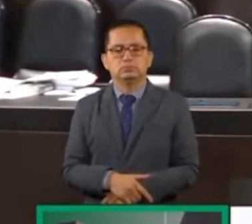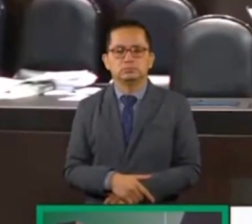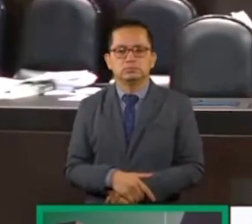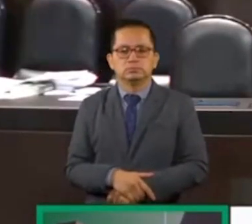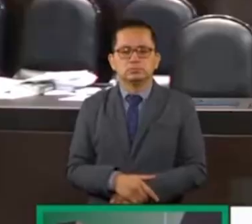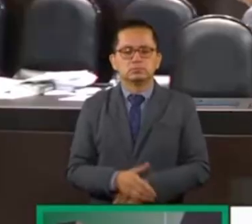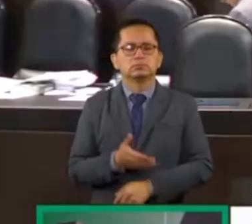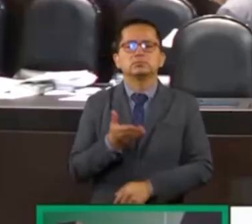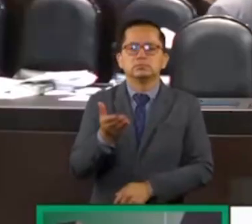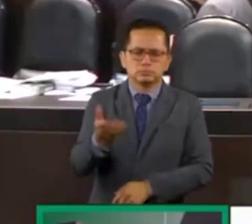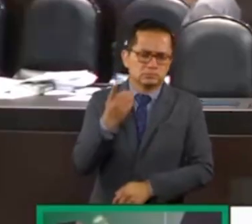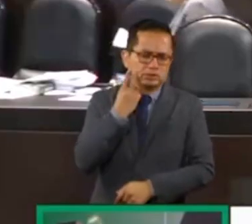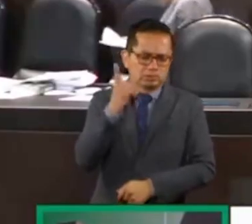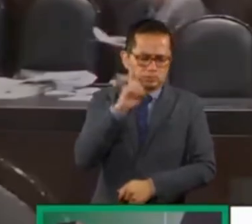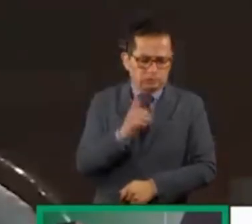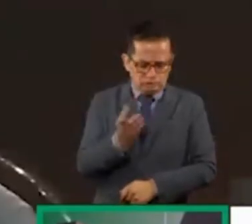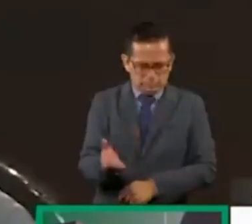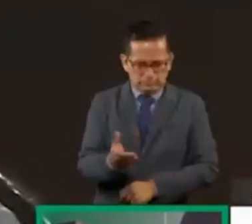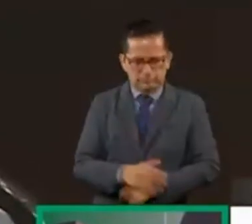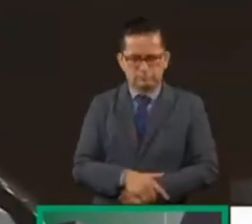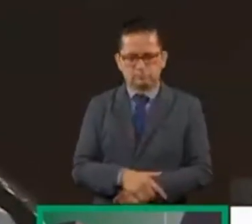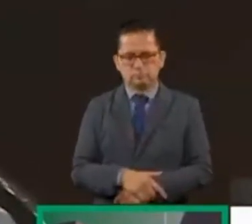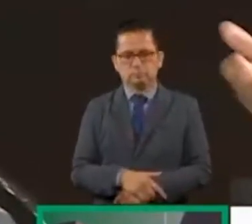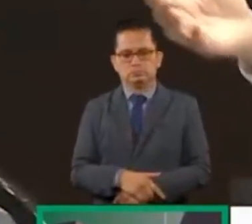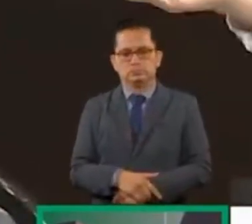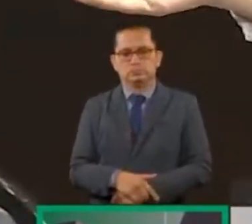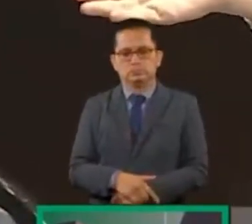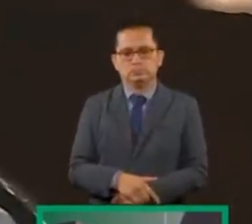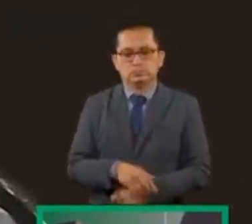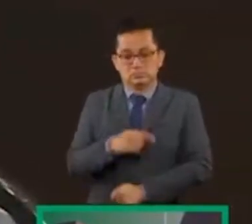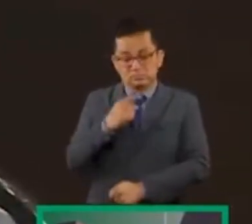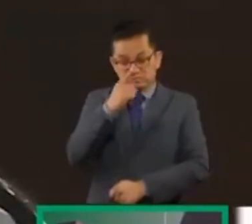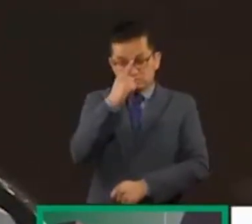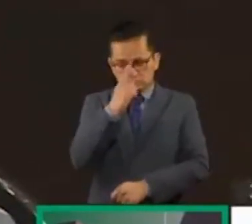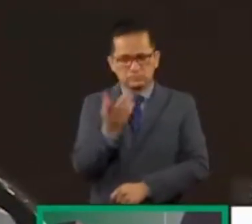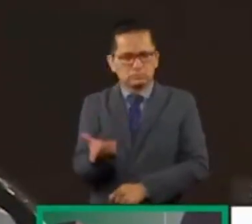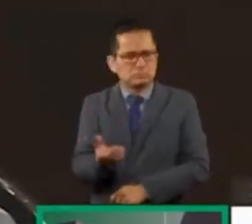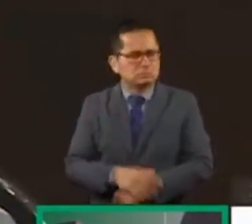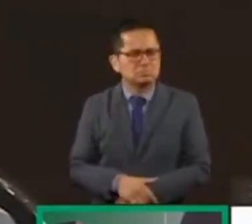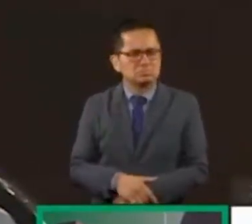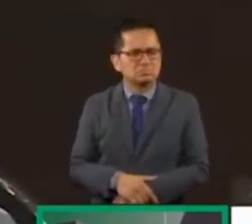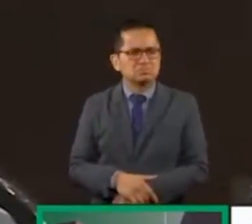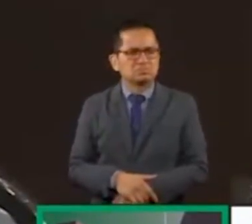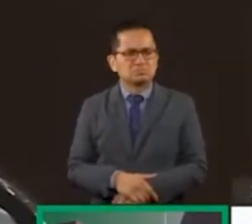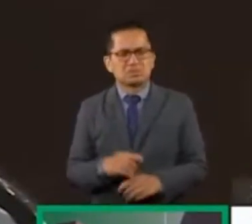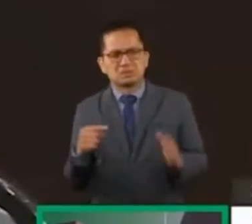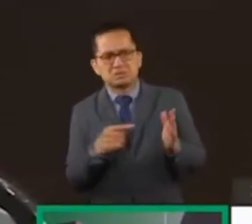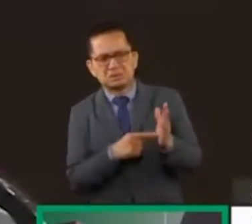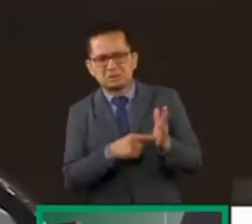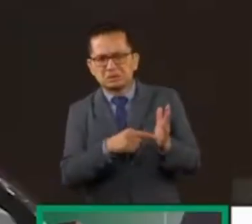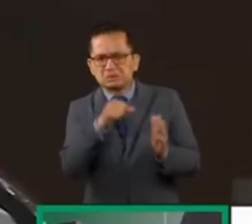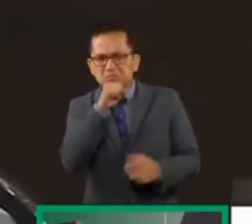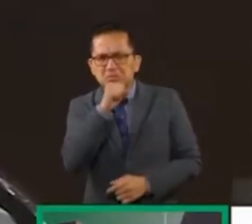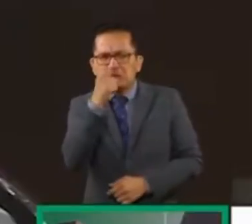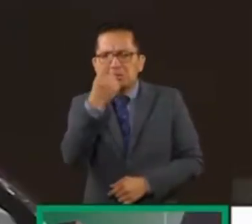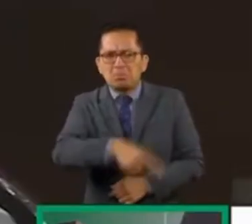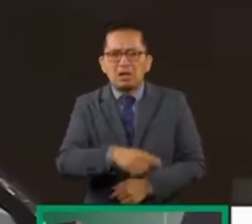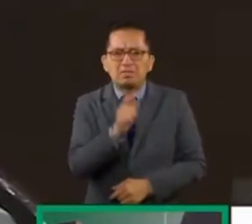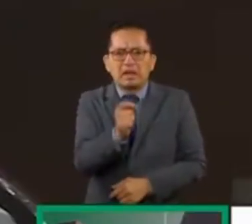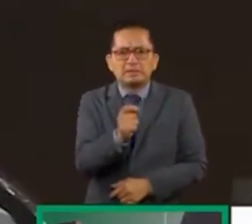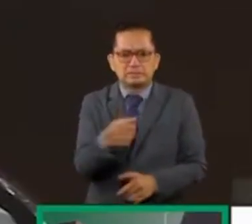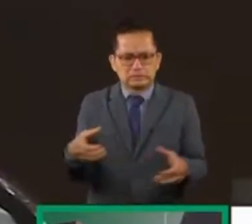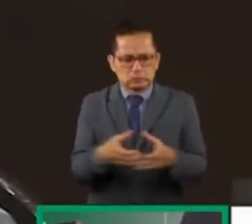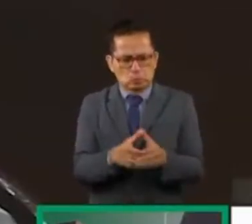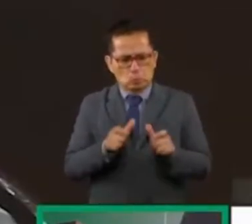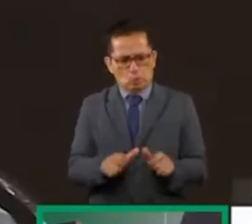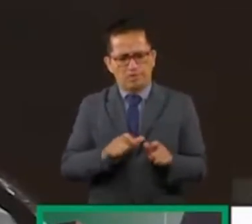Adelante, porque el diputada 21 Zavala. constitucional ya lo han leído. ¿A qué se refiere la Guardia Nacional? Bueno, pues una fuerza de seguridad